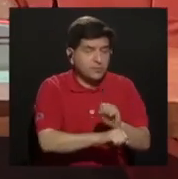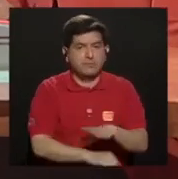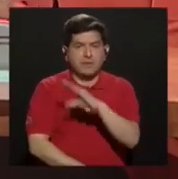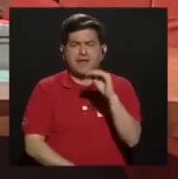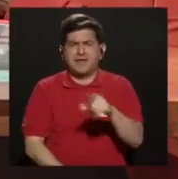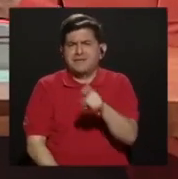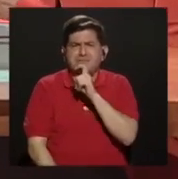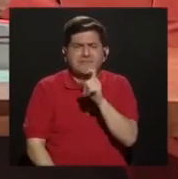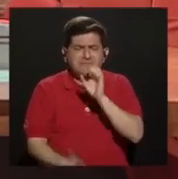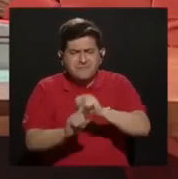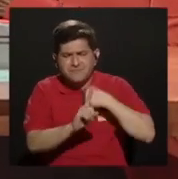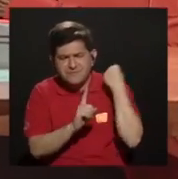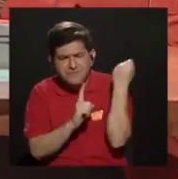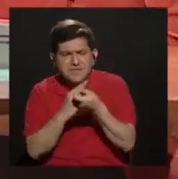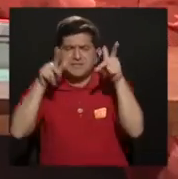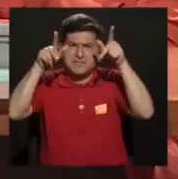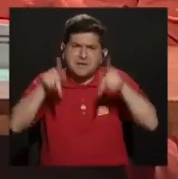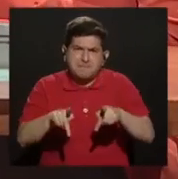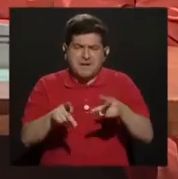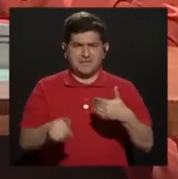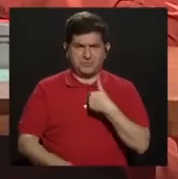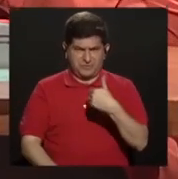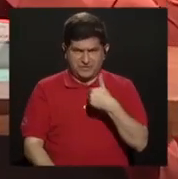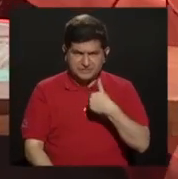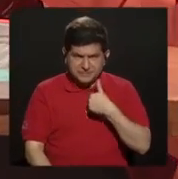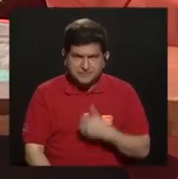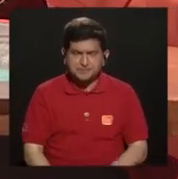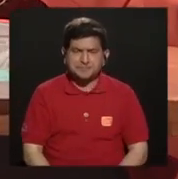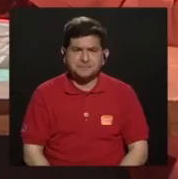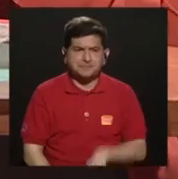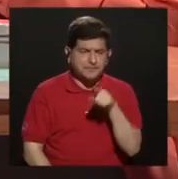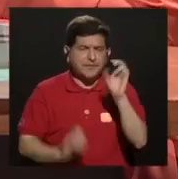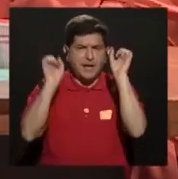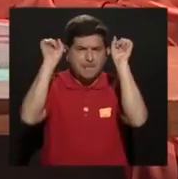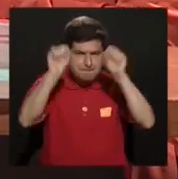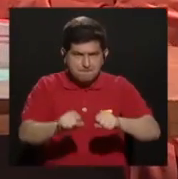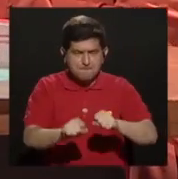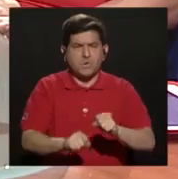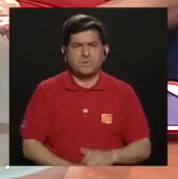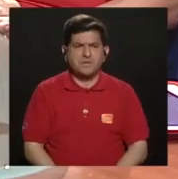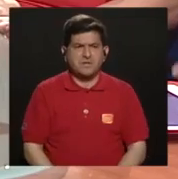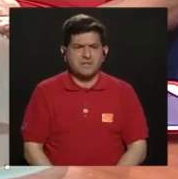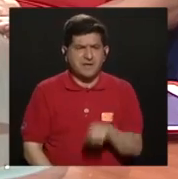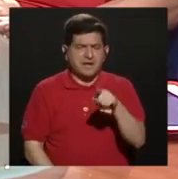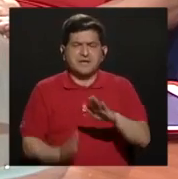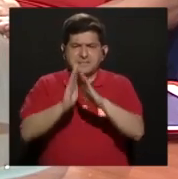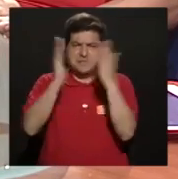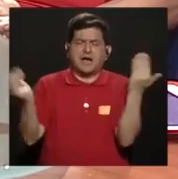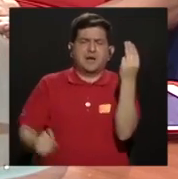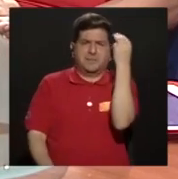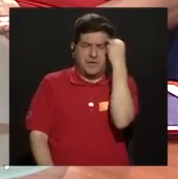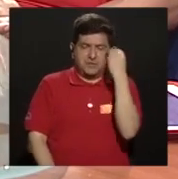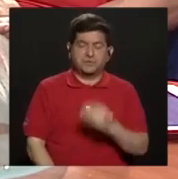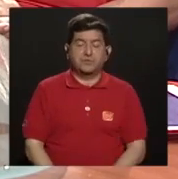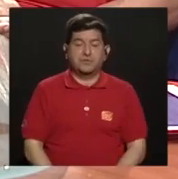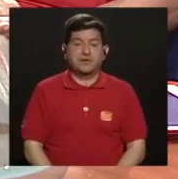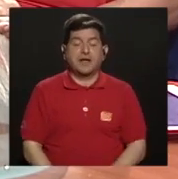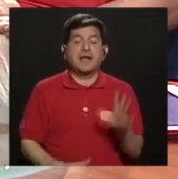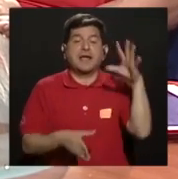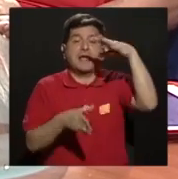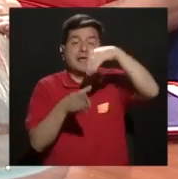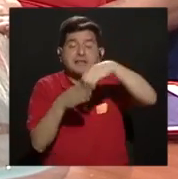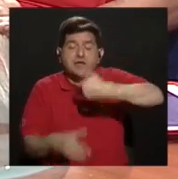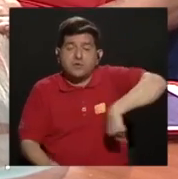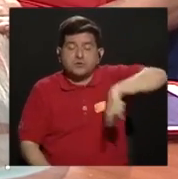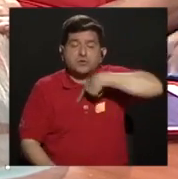es la dificultad que a veces las personas seguro tienen para hacer esta apertura mental. Es la inclusión, que